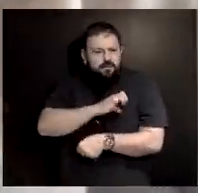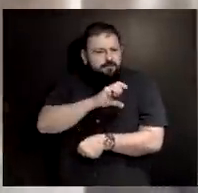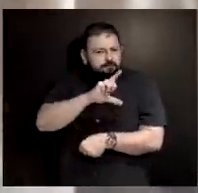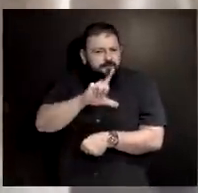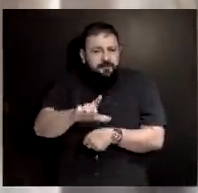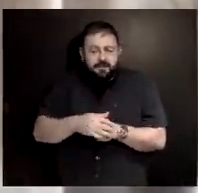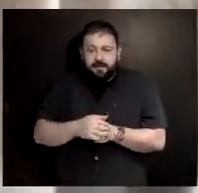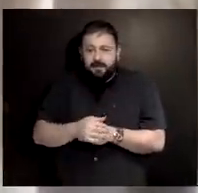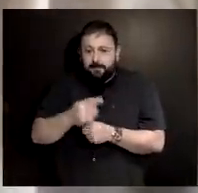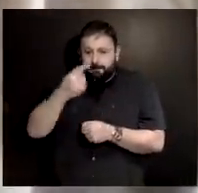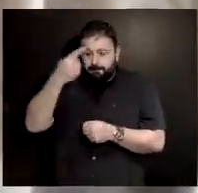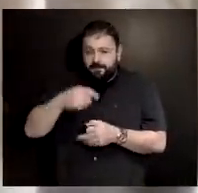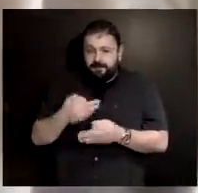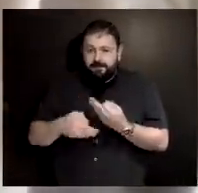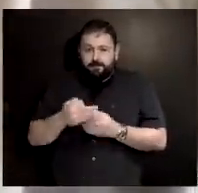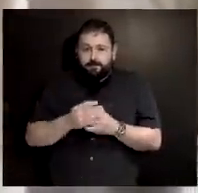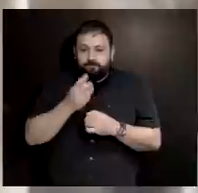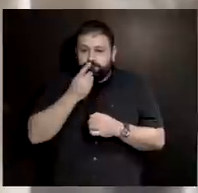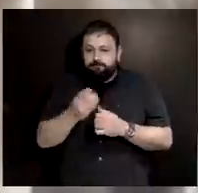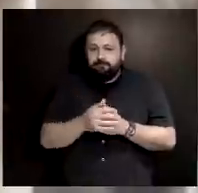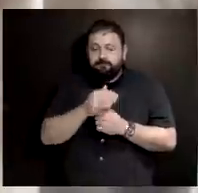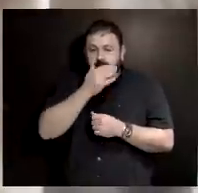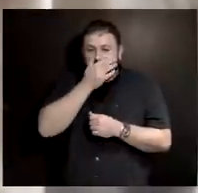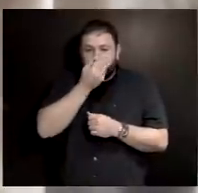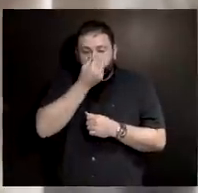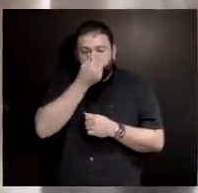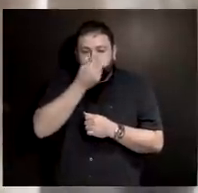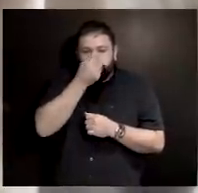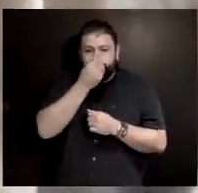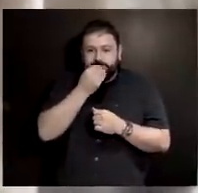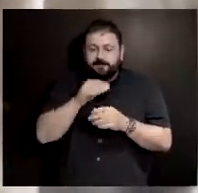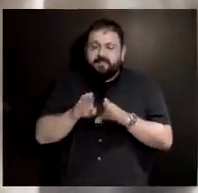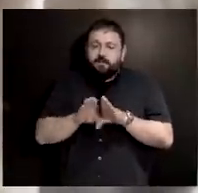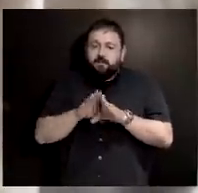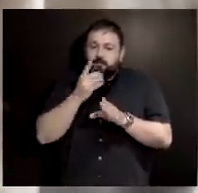que lo que nos truje Chencha, como dice Diego,